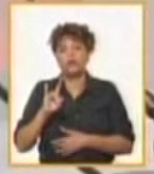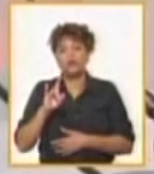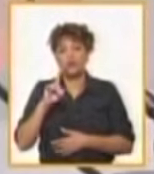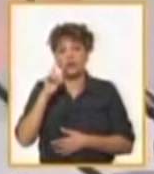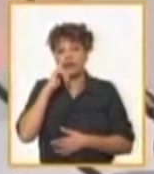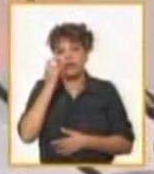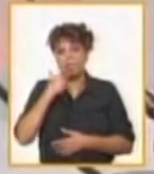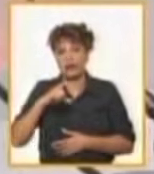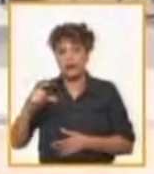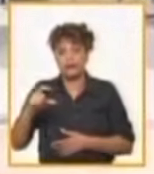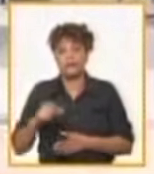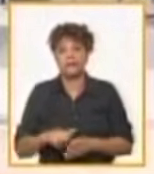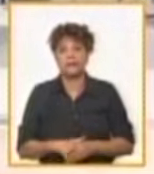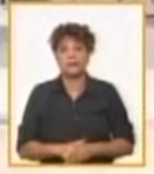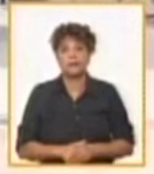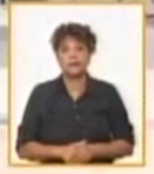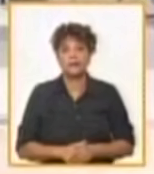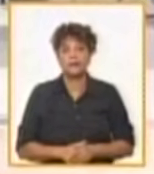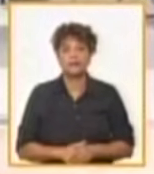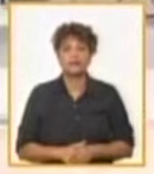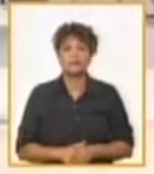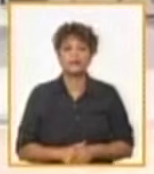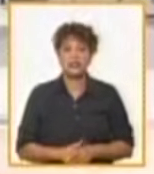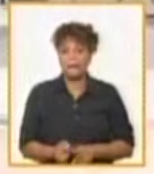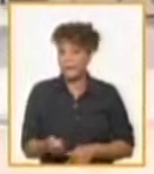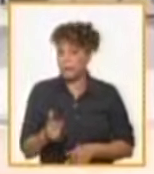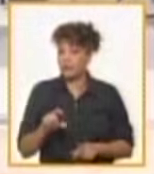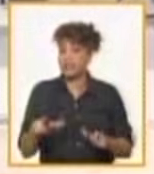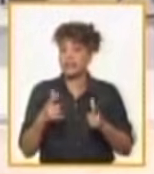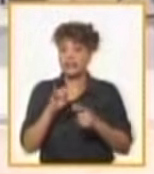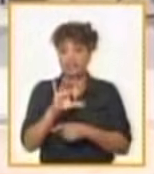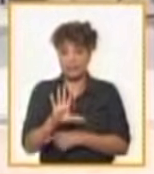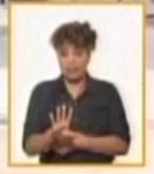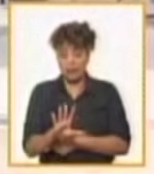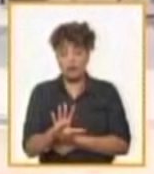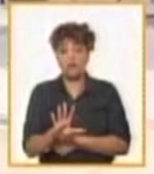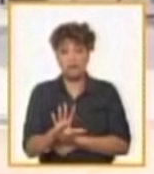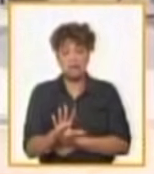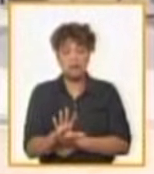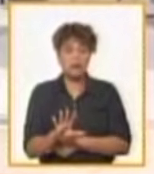de Cuba. En agosto estaremos celebrando 65 años también. Y se establecen también